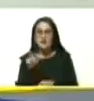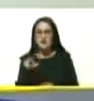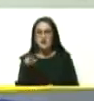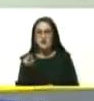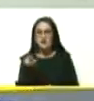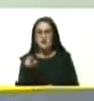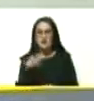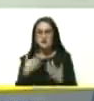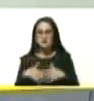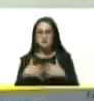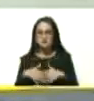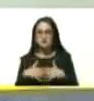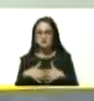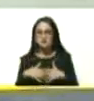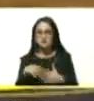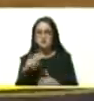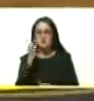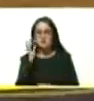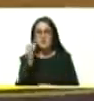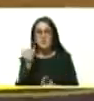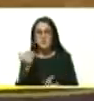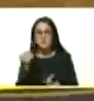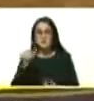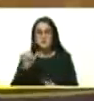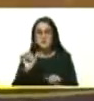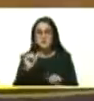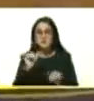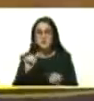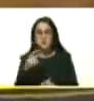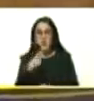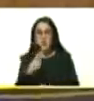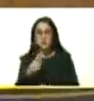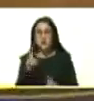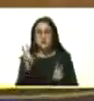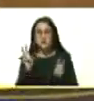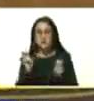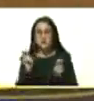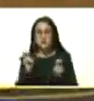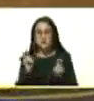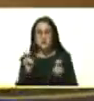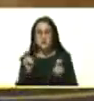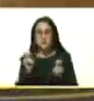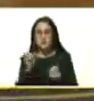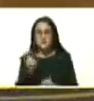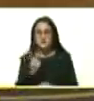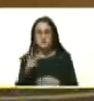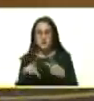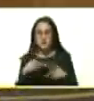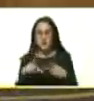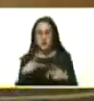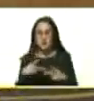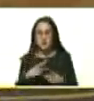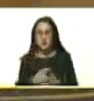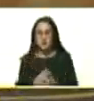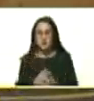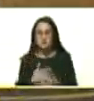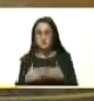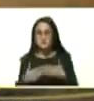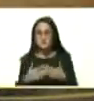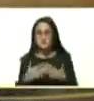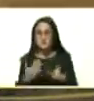Mireya Álvarez. Bueno, presidente, usted lo acaba de decir, en el marco de la Venezuela productiva, a pesar